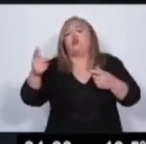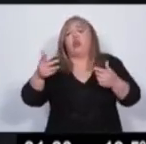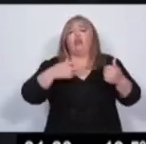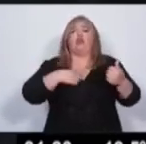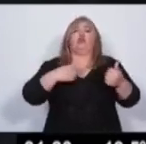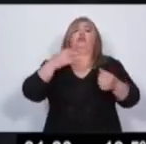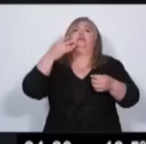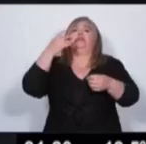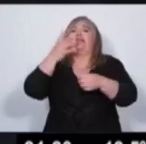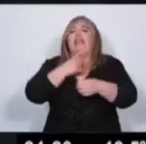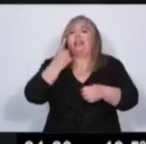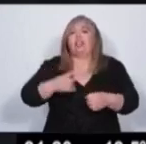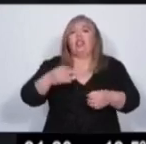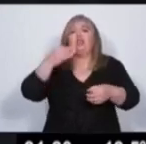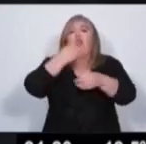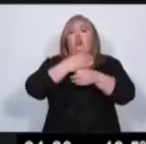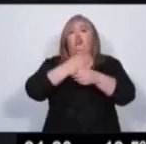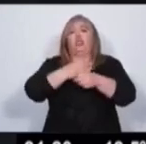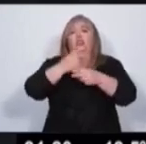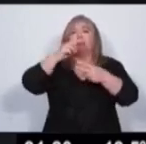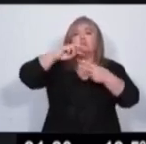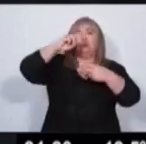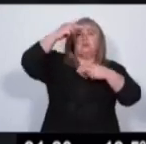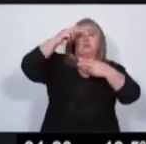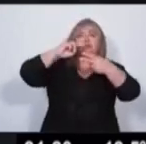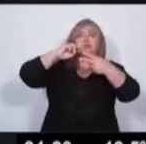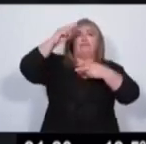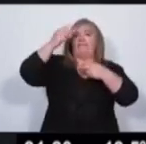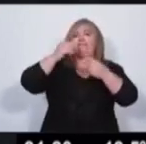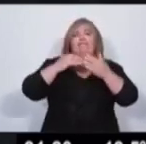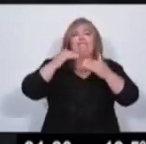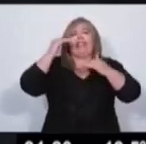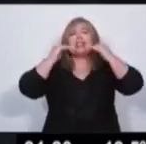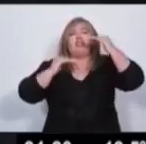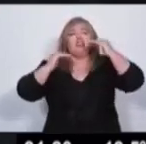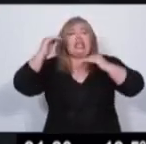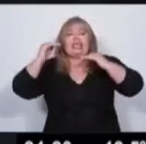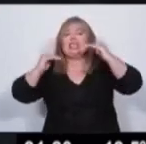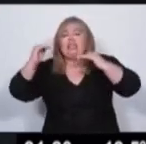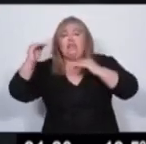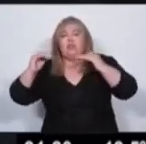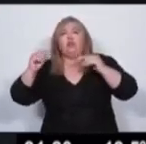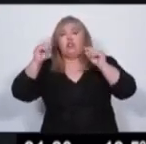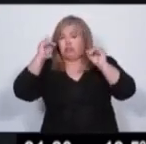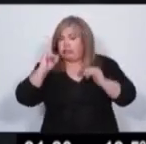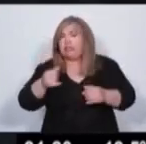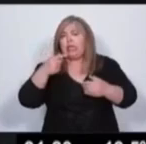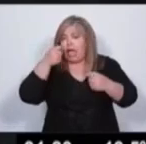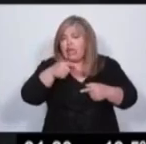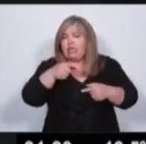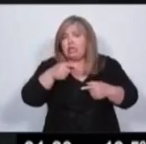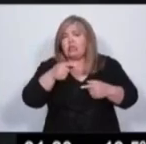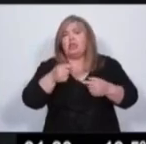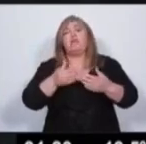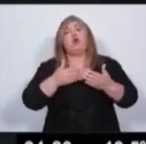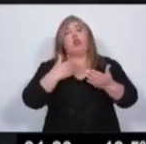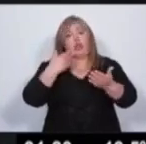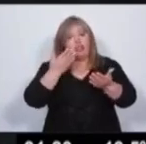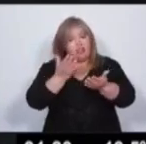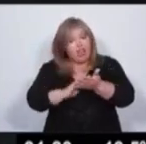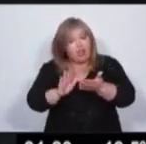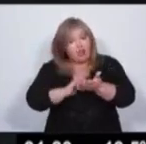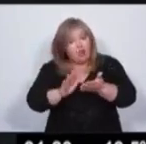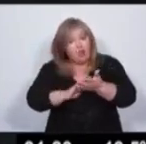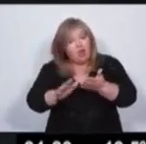docentes obvio que hay que poner estímulos económicos en esa recomposición salarial hay que